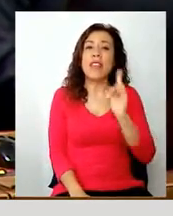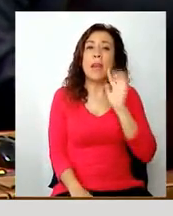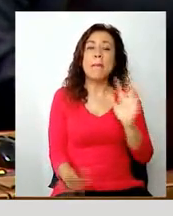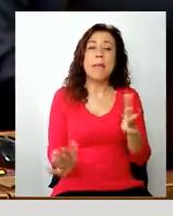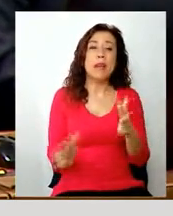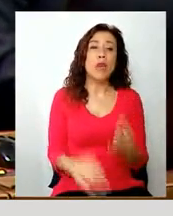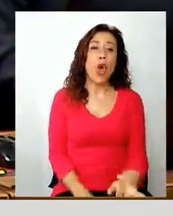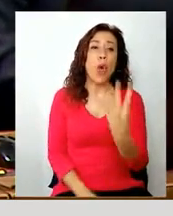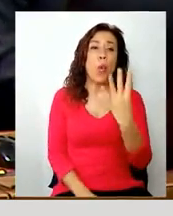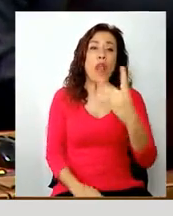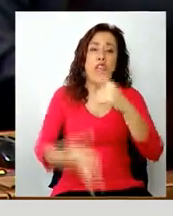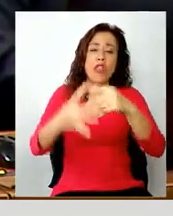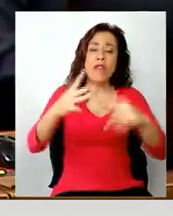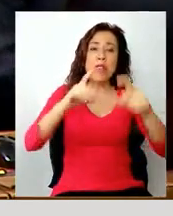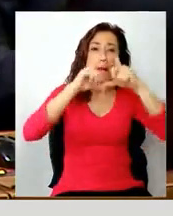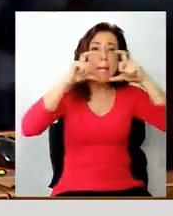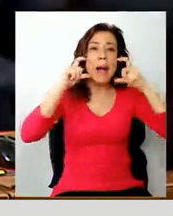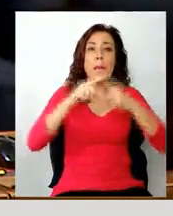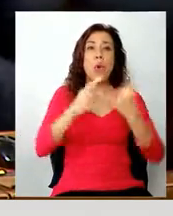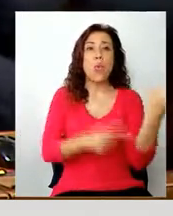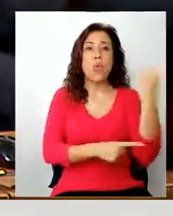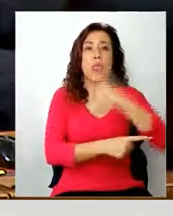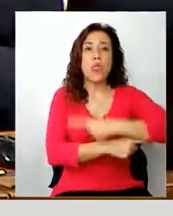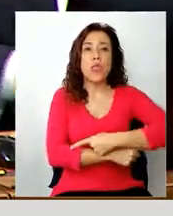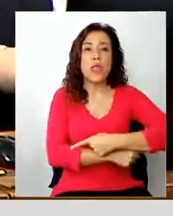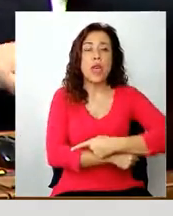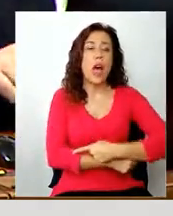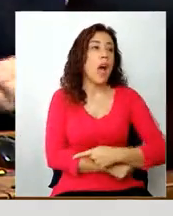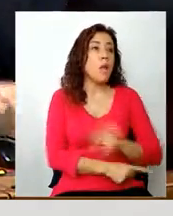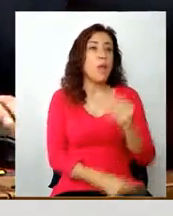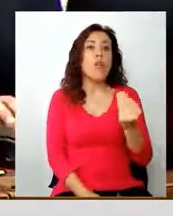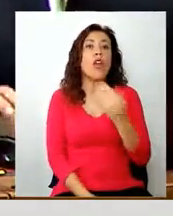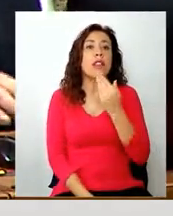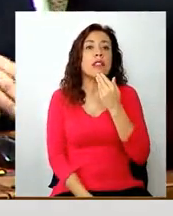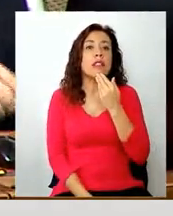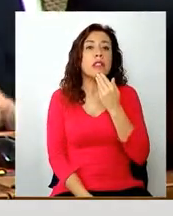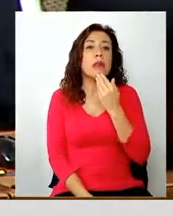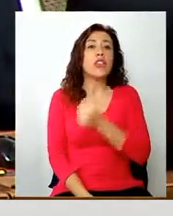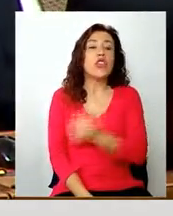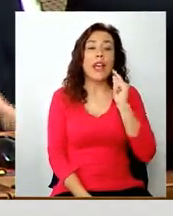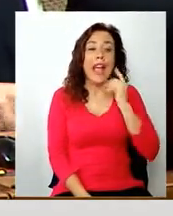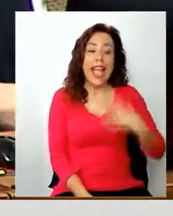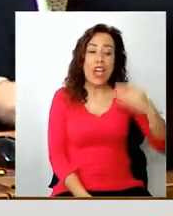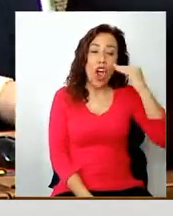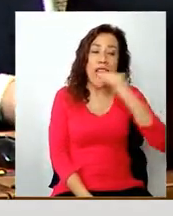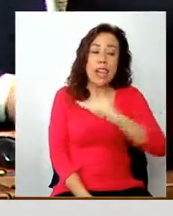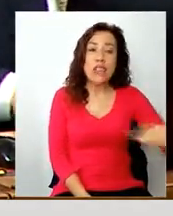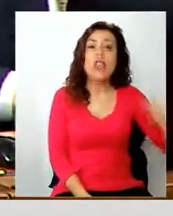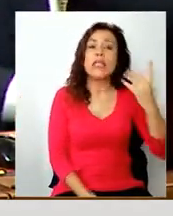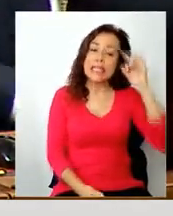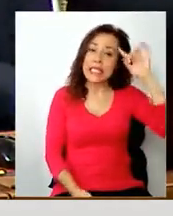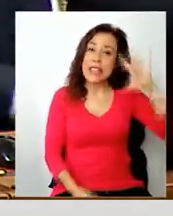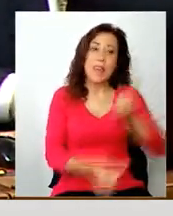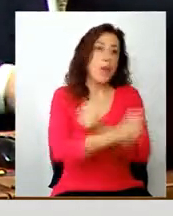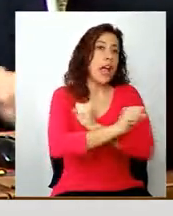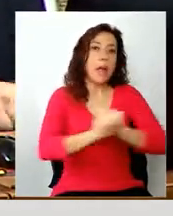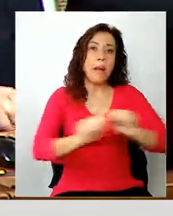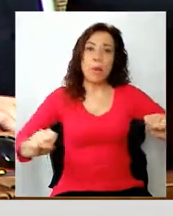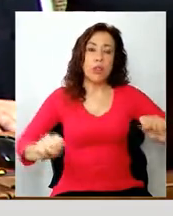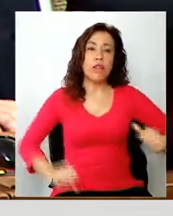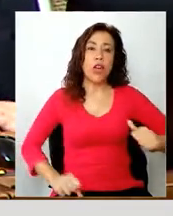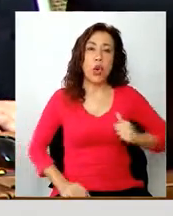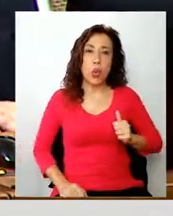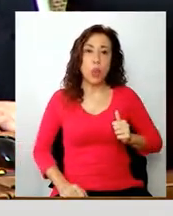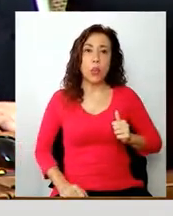mascarillas al día lo cual no solo es poco práctico sino que todos los que tenemos hijos chicos sabemos es completamente imposible de cumplir hay